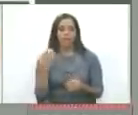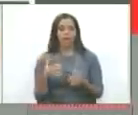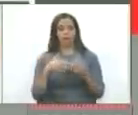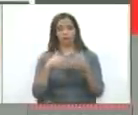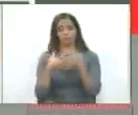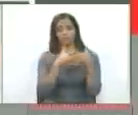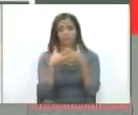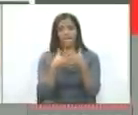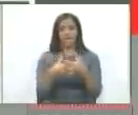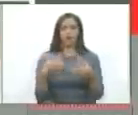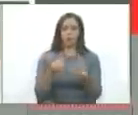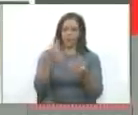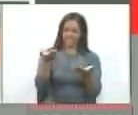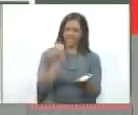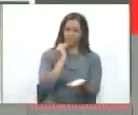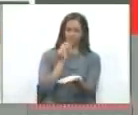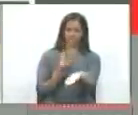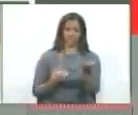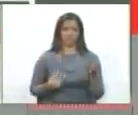norteamericano como es ese muchacho.